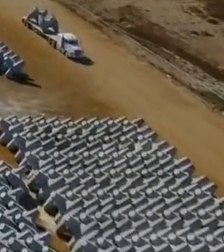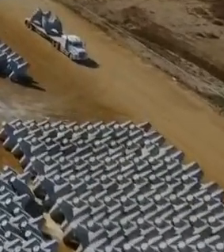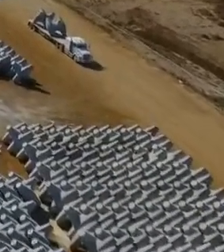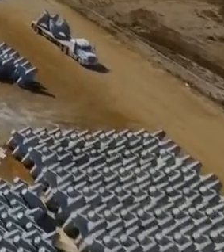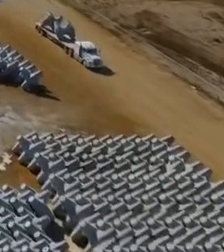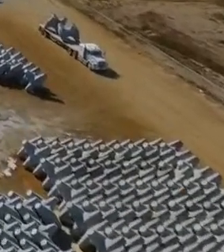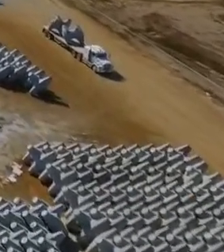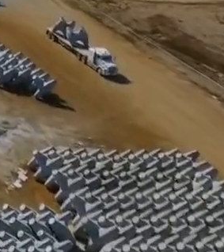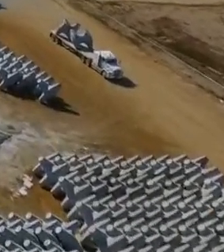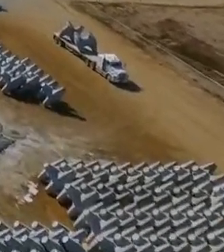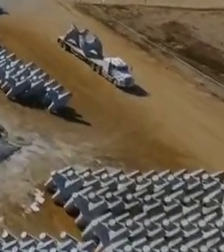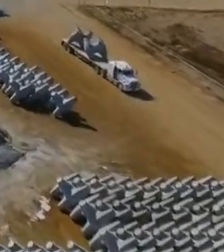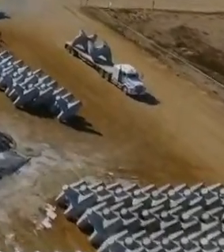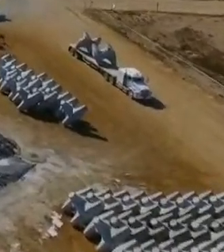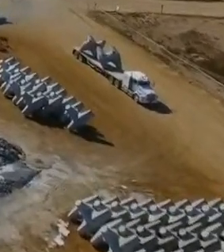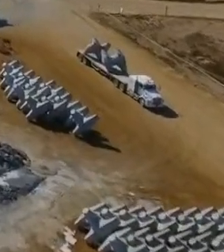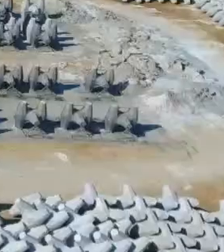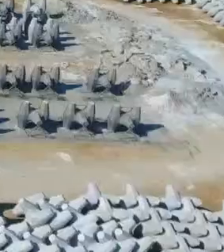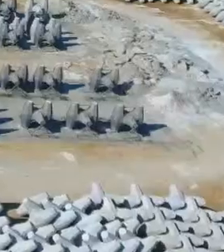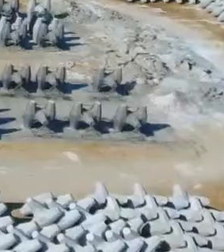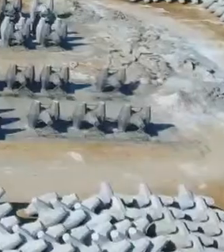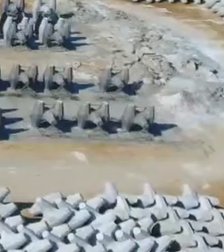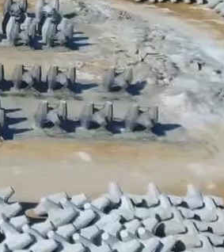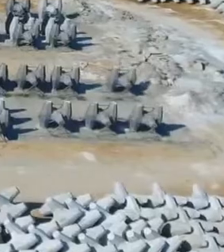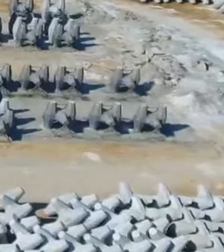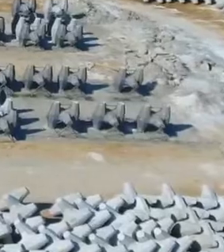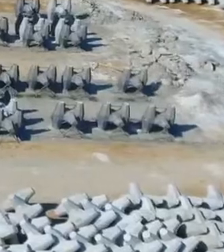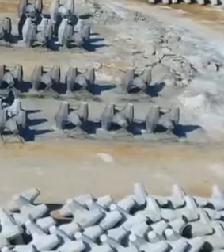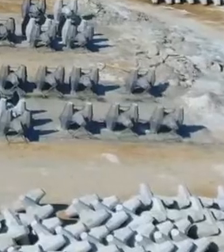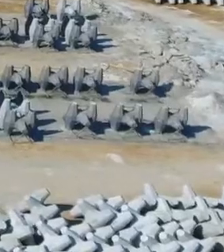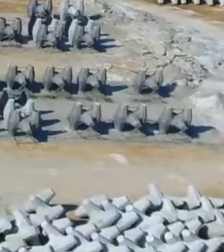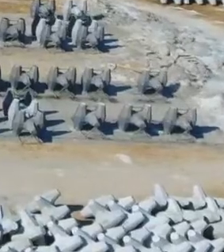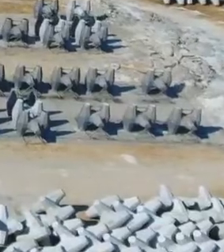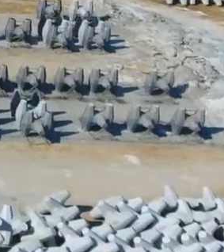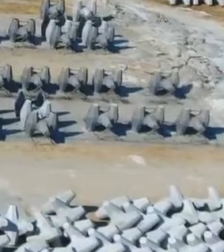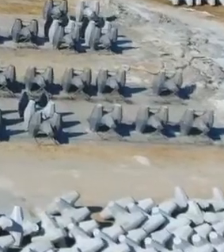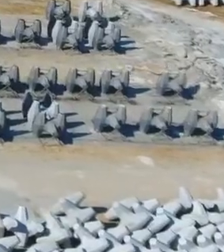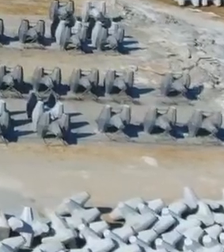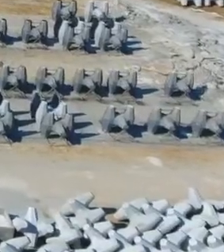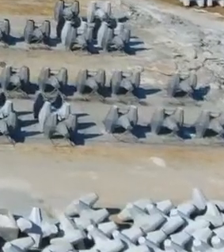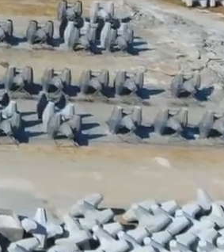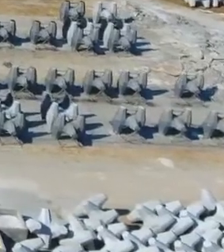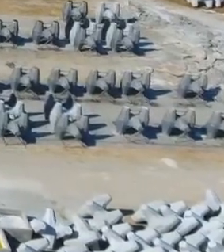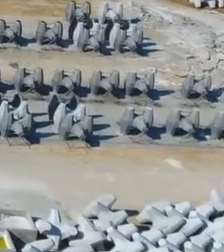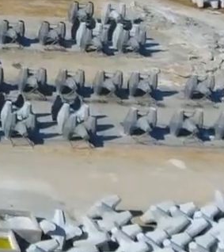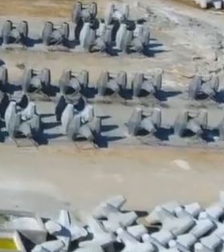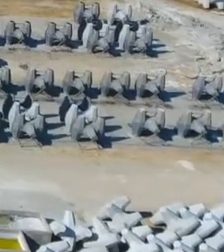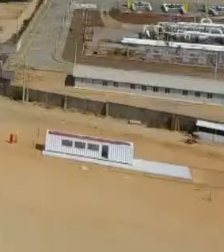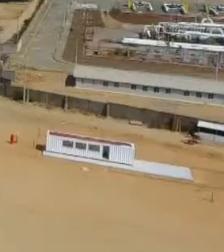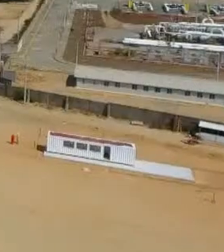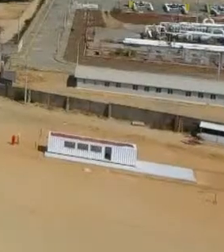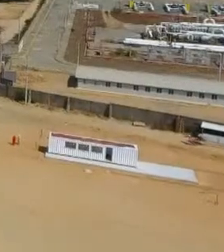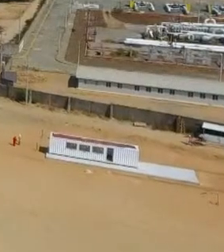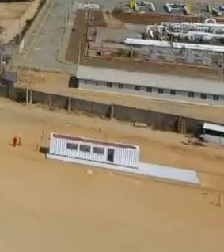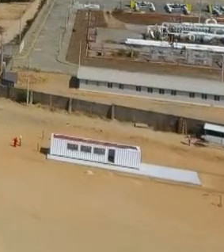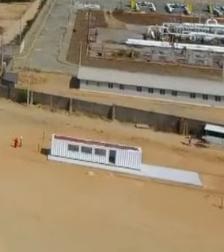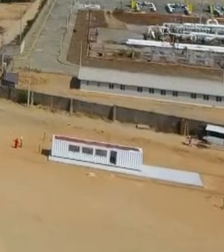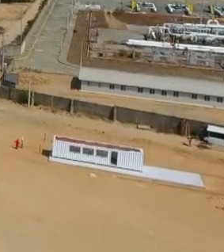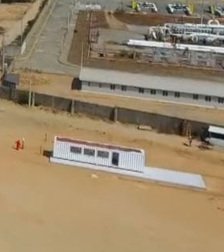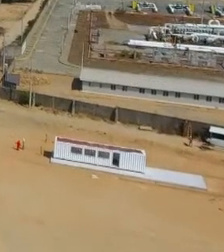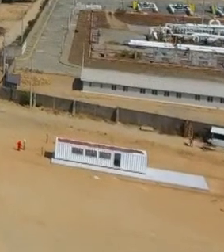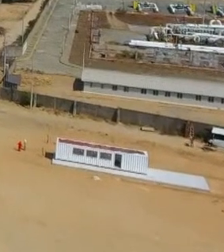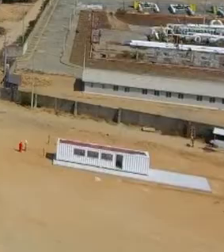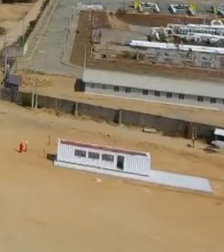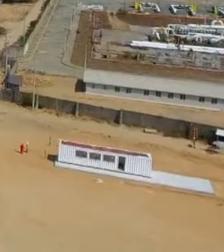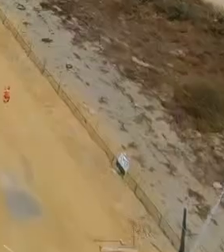han colado 20% de los elementos de concreto necesarios, de 16 toneladas cada uno. Se concluyó